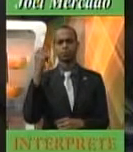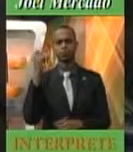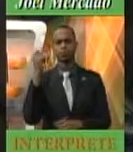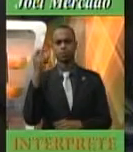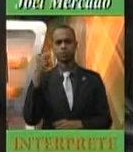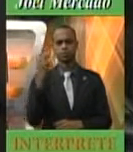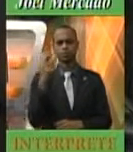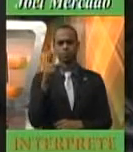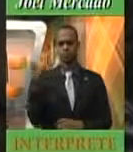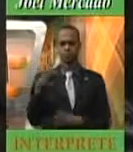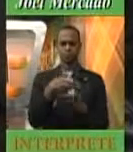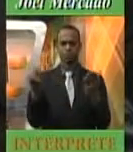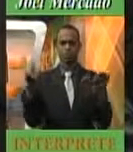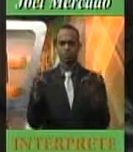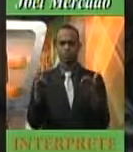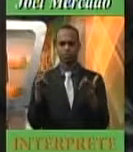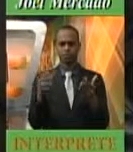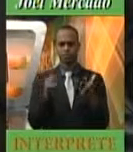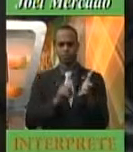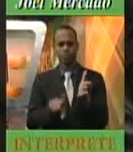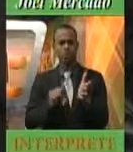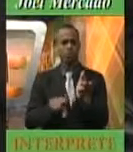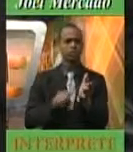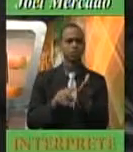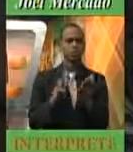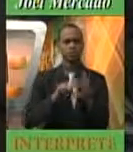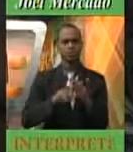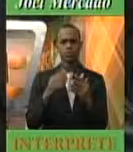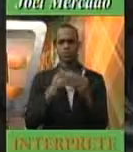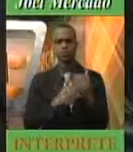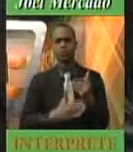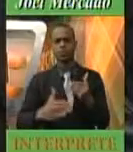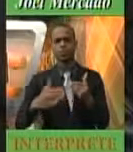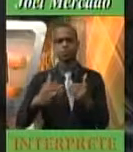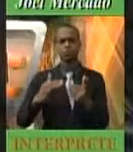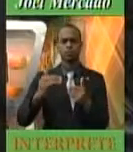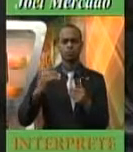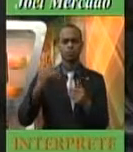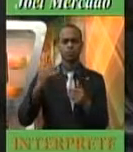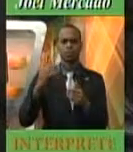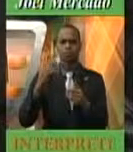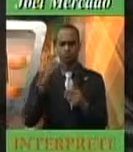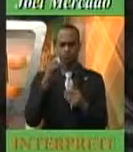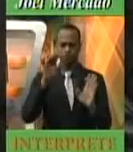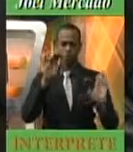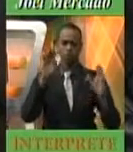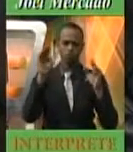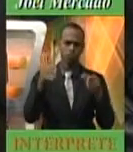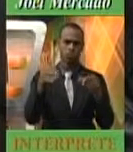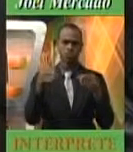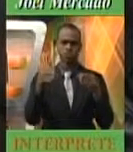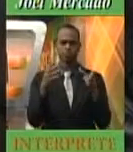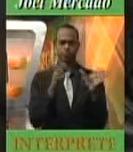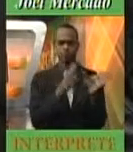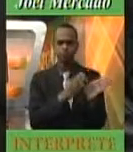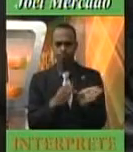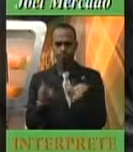¿a partir de qué momento ustedes tienen el diagnóstico? Es decir, ¿a partir de qué momento se focaliza el